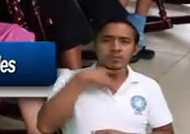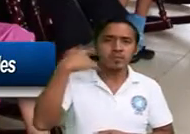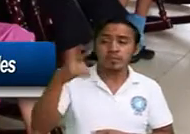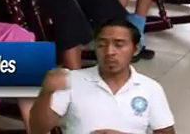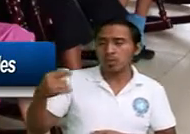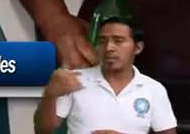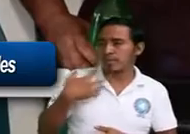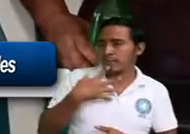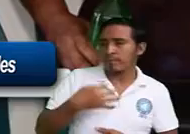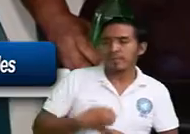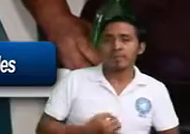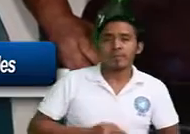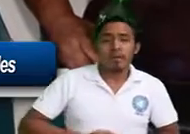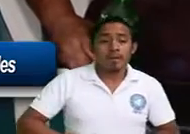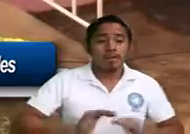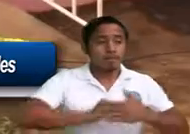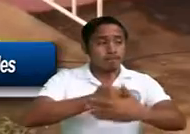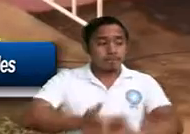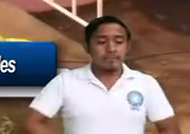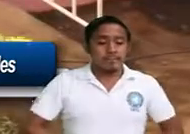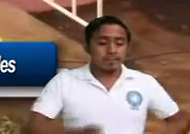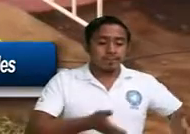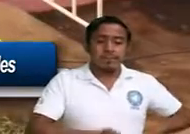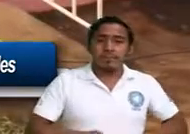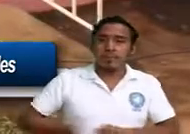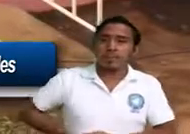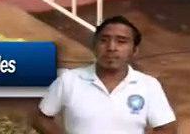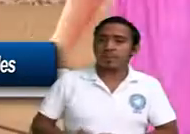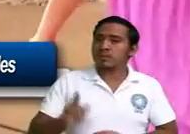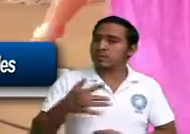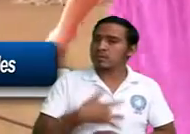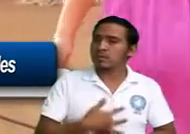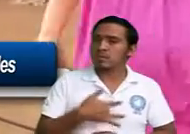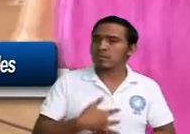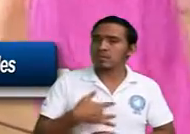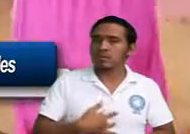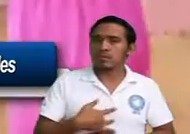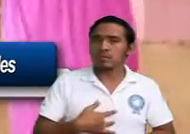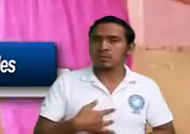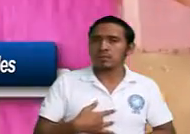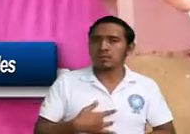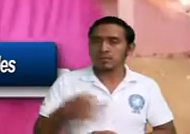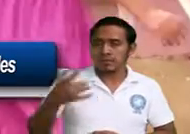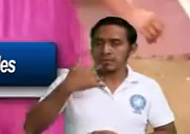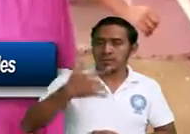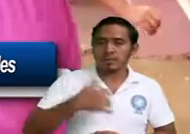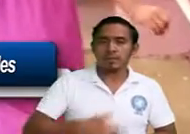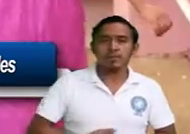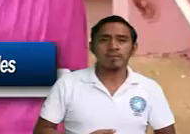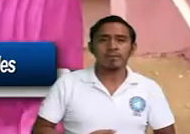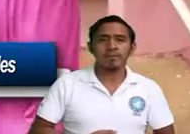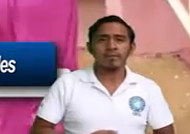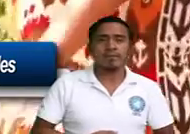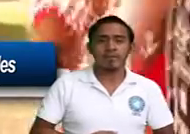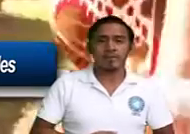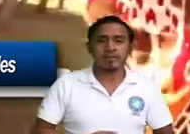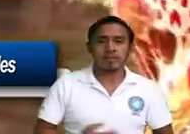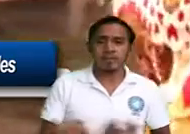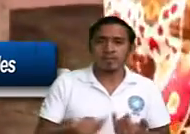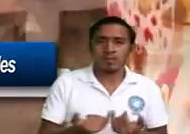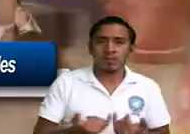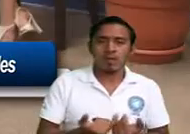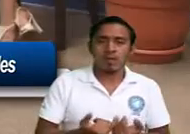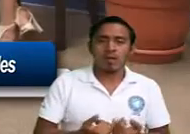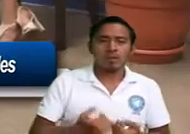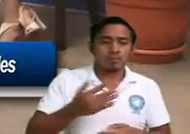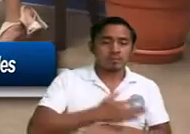usted, de que los embarazos múltiples no necesariamente tienen que, y usted ya lo decía, no necesariamente tienen que llegar